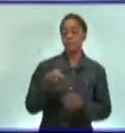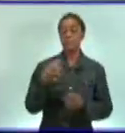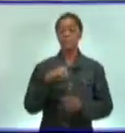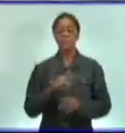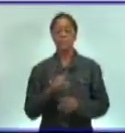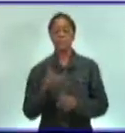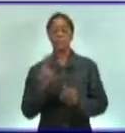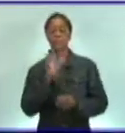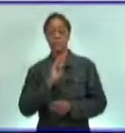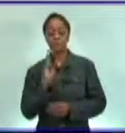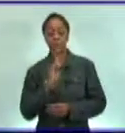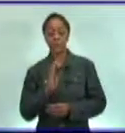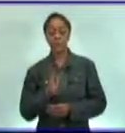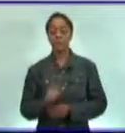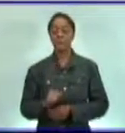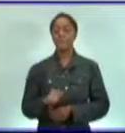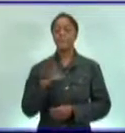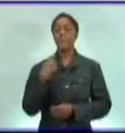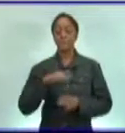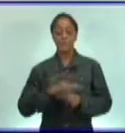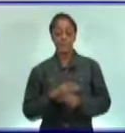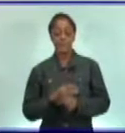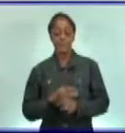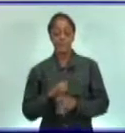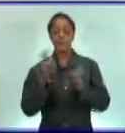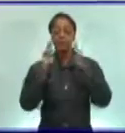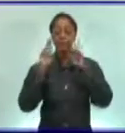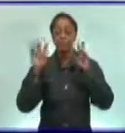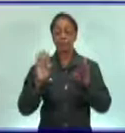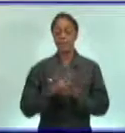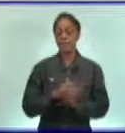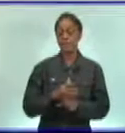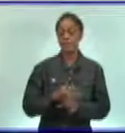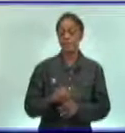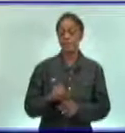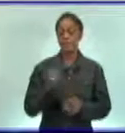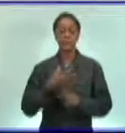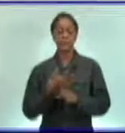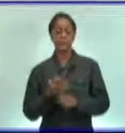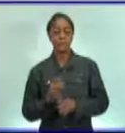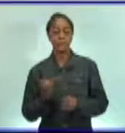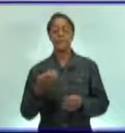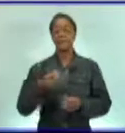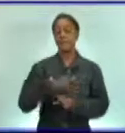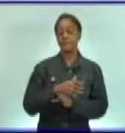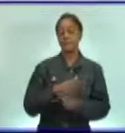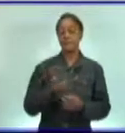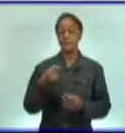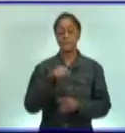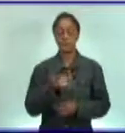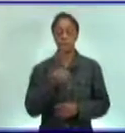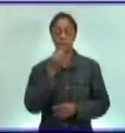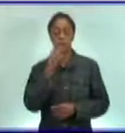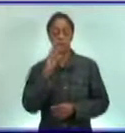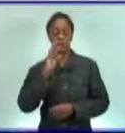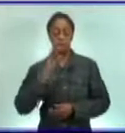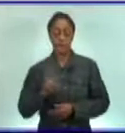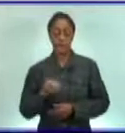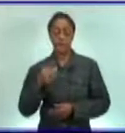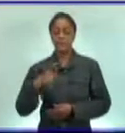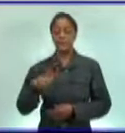diversidad biológica. Bio significa vida y diversidad significa variedad. Entonces podemos decir que